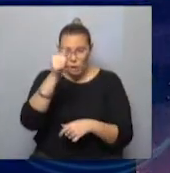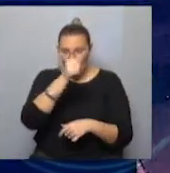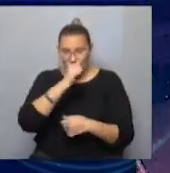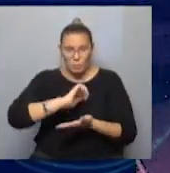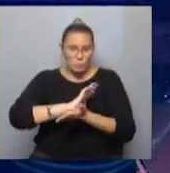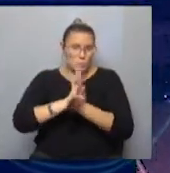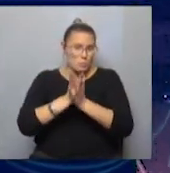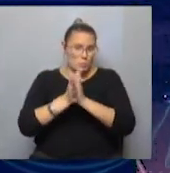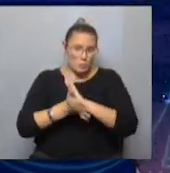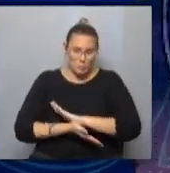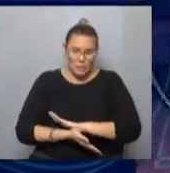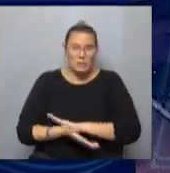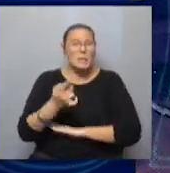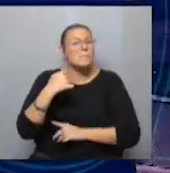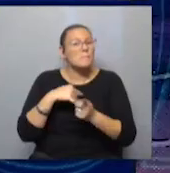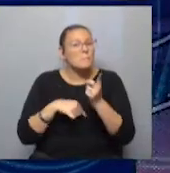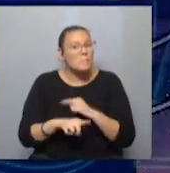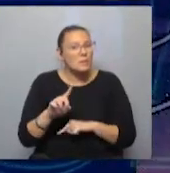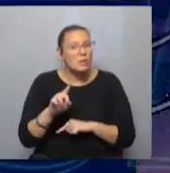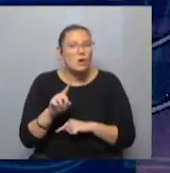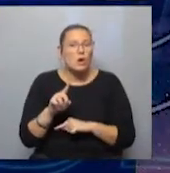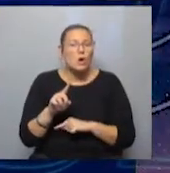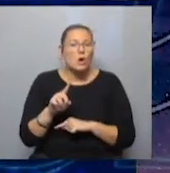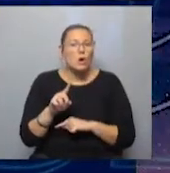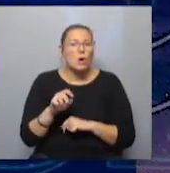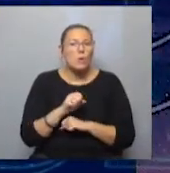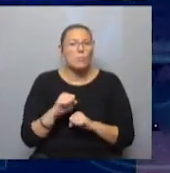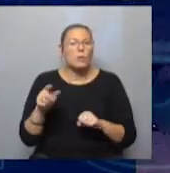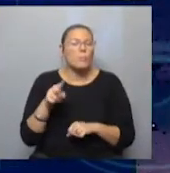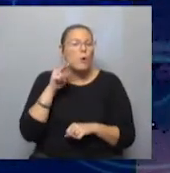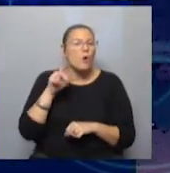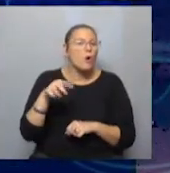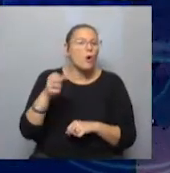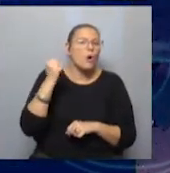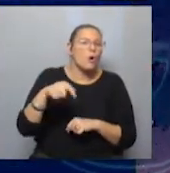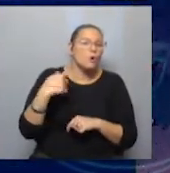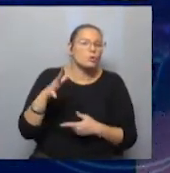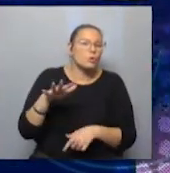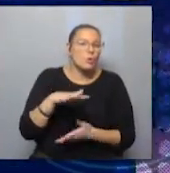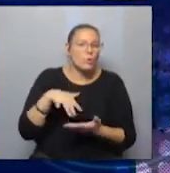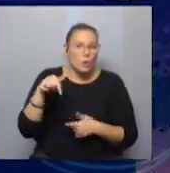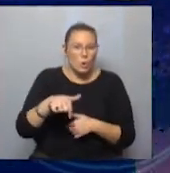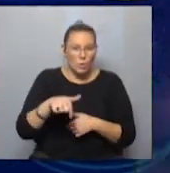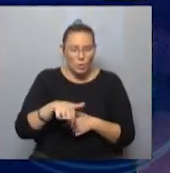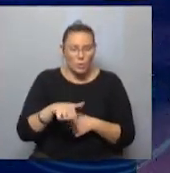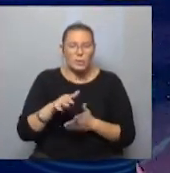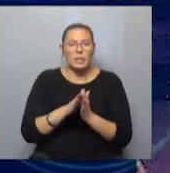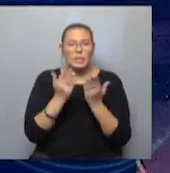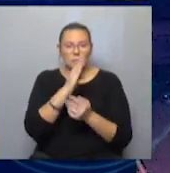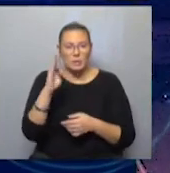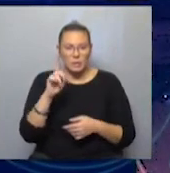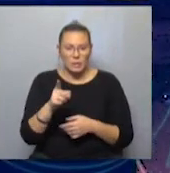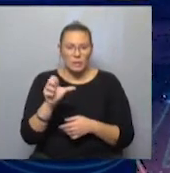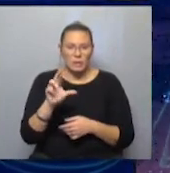están agotadas. Pero, ¿dónde más les podemos encontrar? Hoy van a estar aquí en Librería Germina